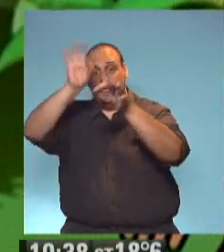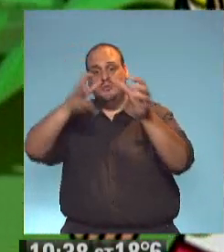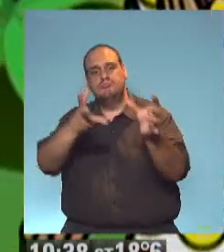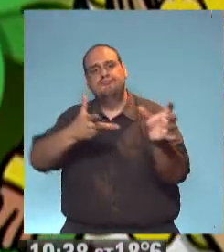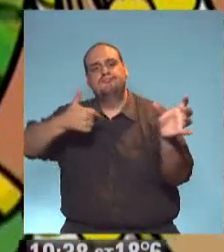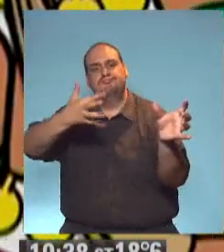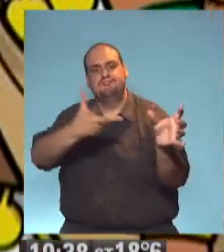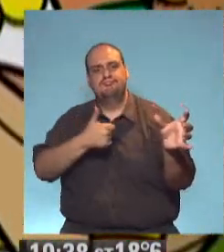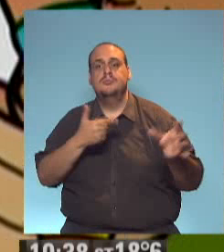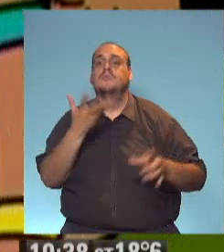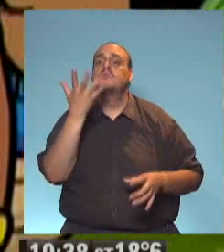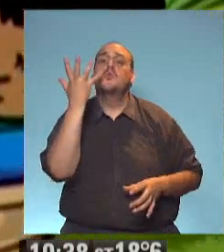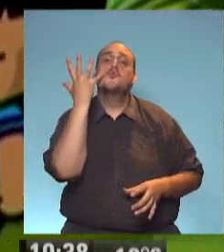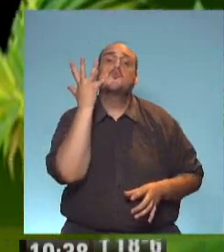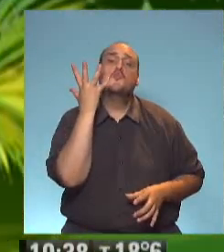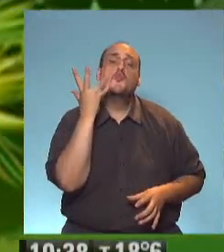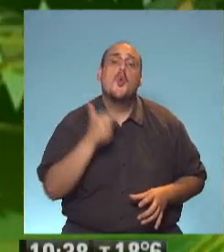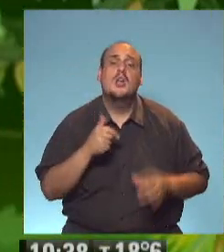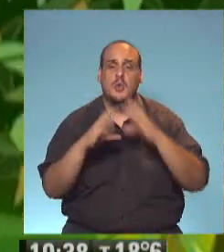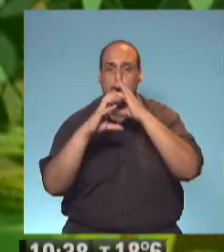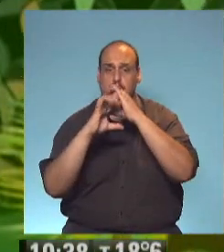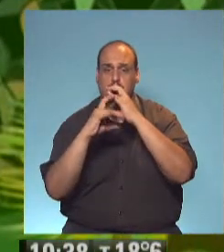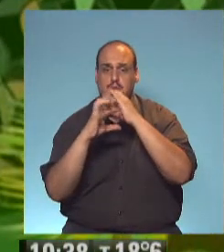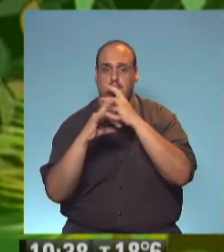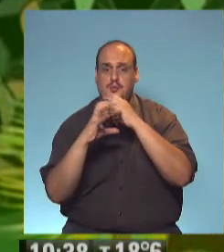hueso se podía fabricar una flauta.